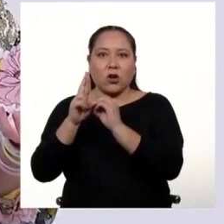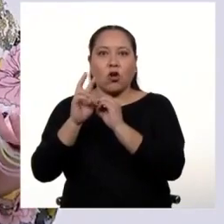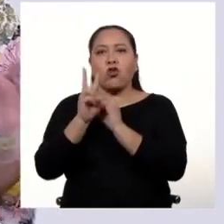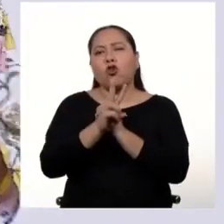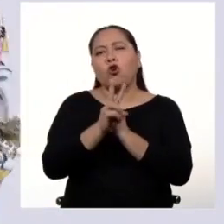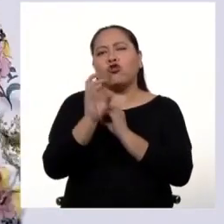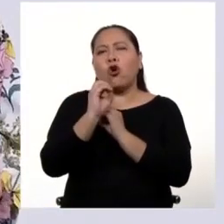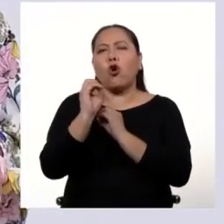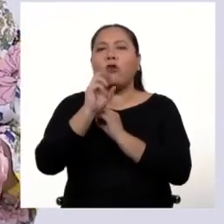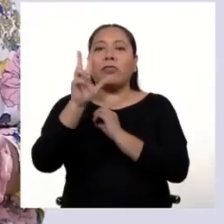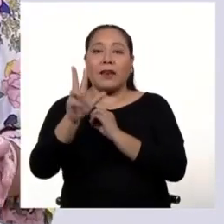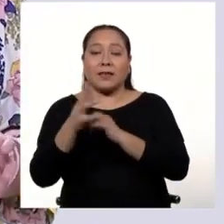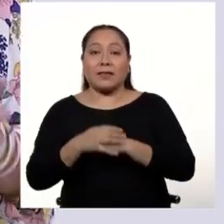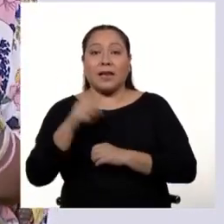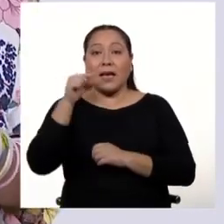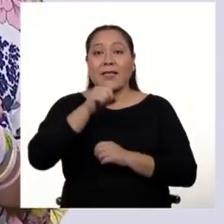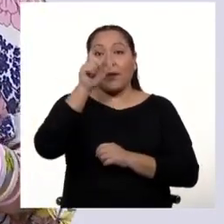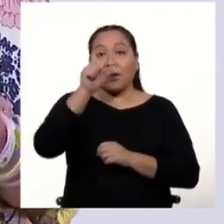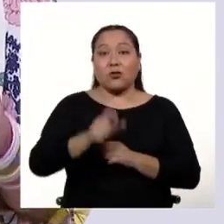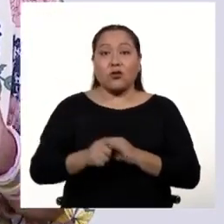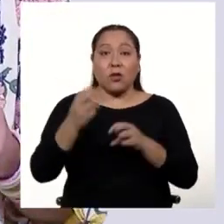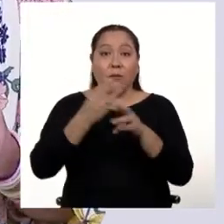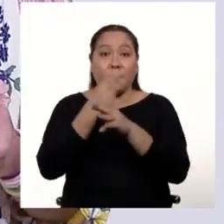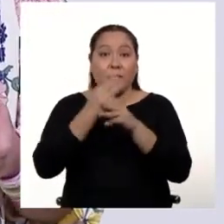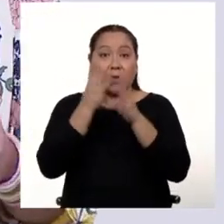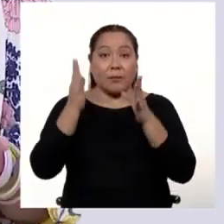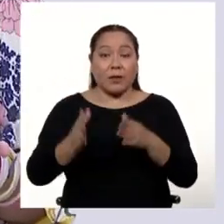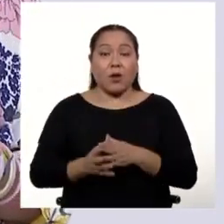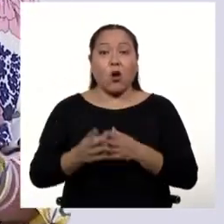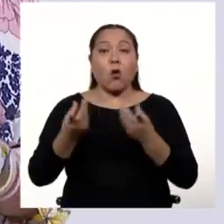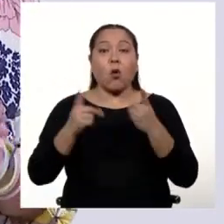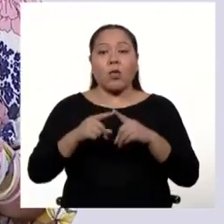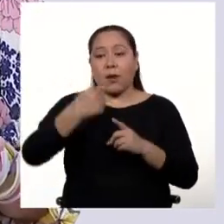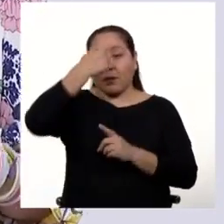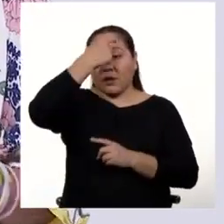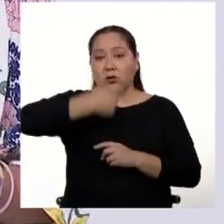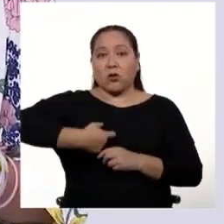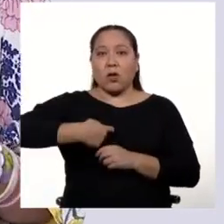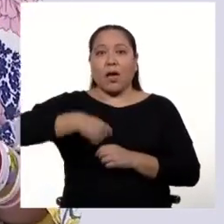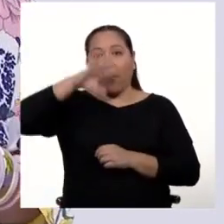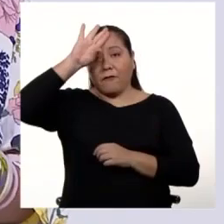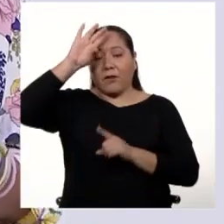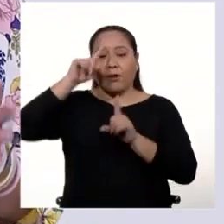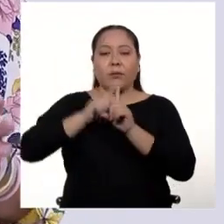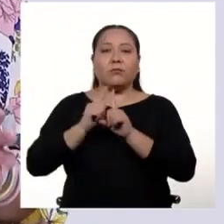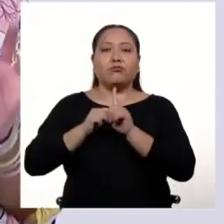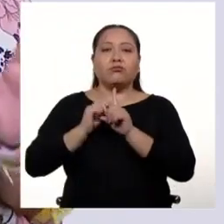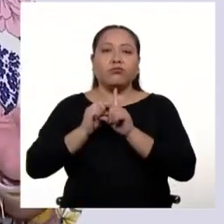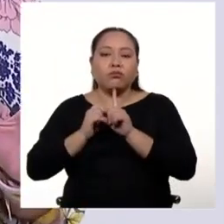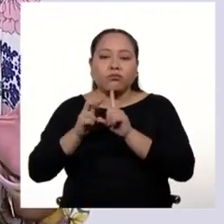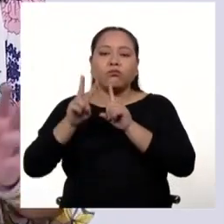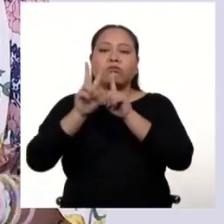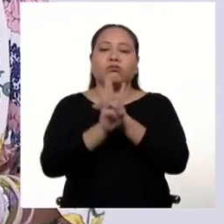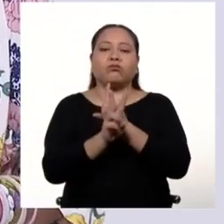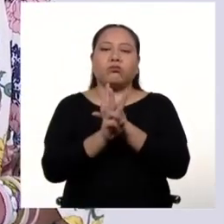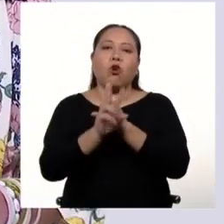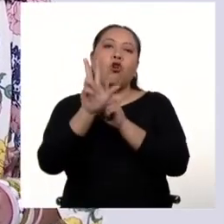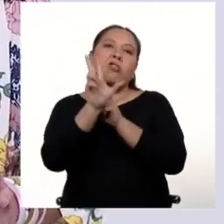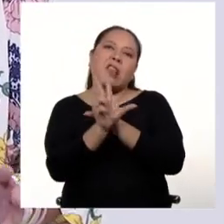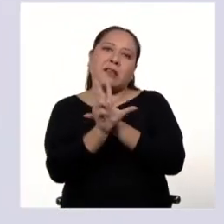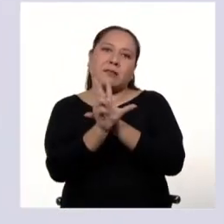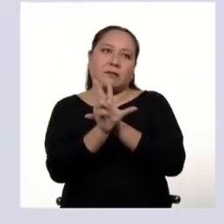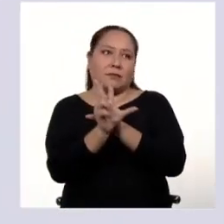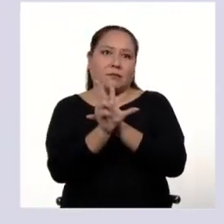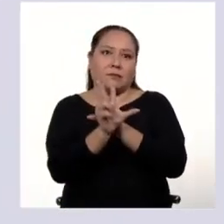esto? Según este matemático, en una fase inicial de la enfermedad, cada persona infectada va a infectar a su vez a 2 o 3